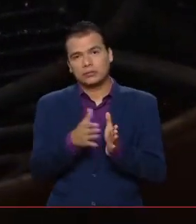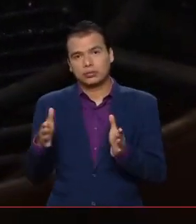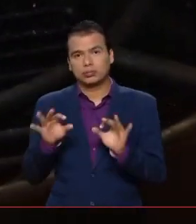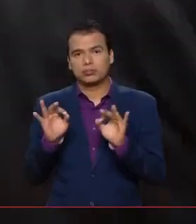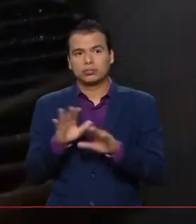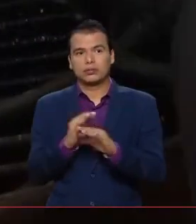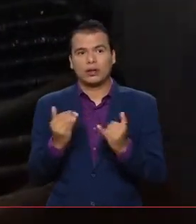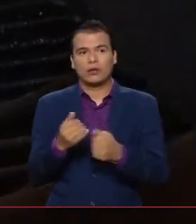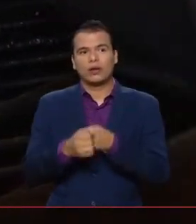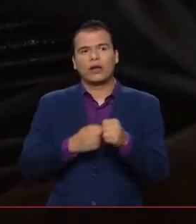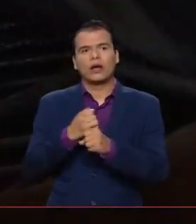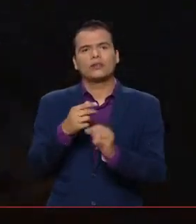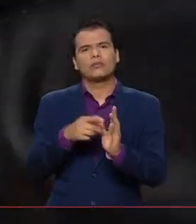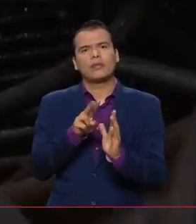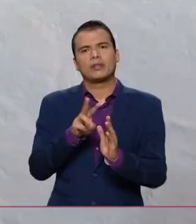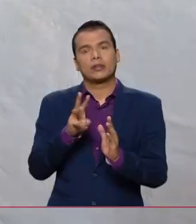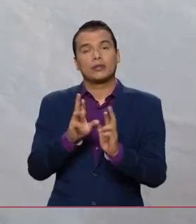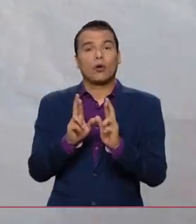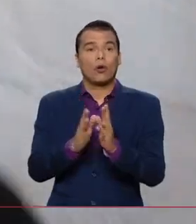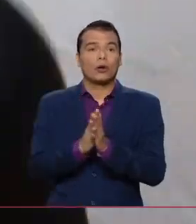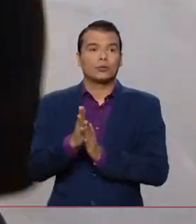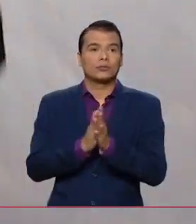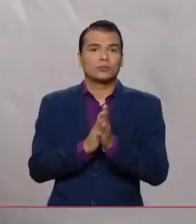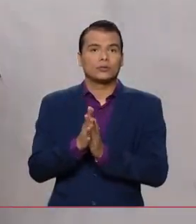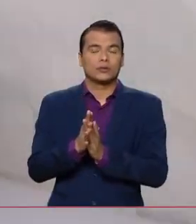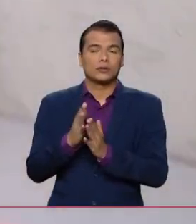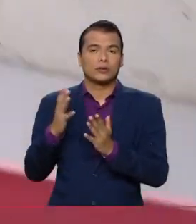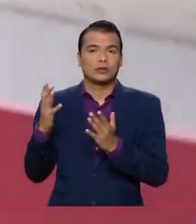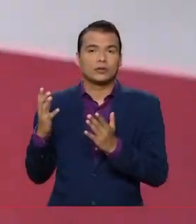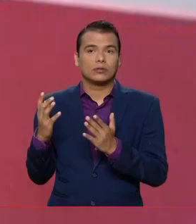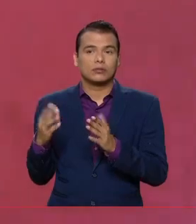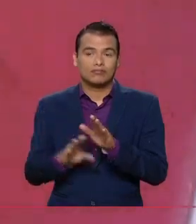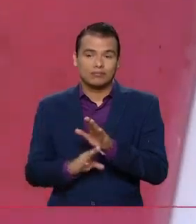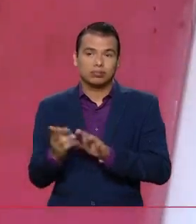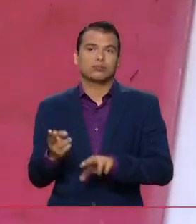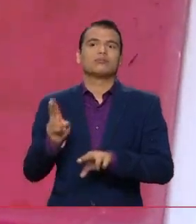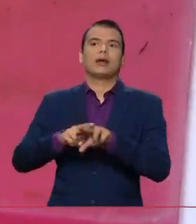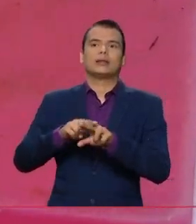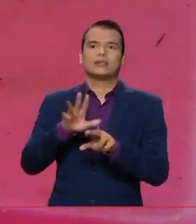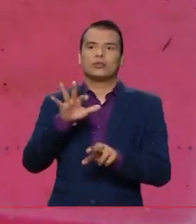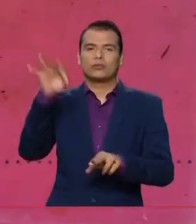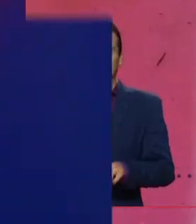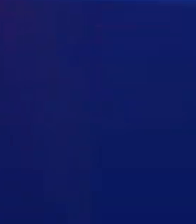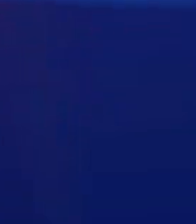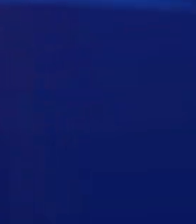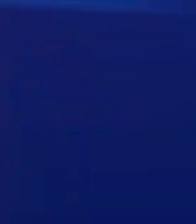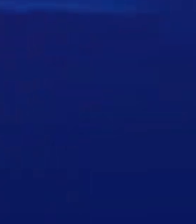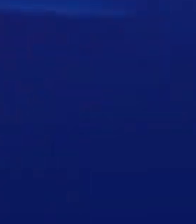expectativa para este 2023 es aumentar la cifra en por lo menos un 50%.